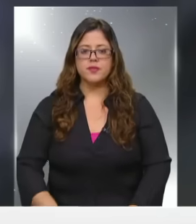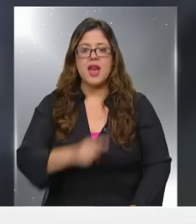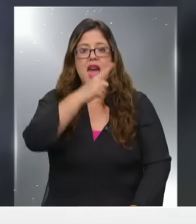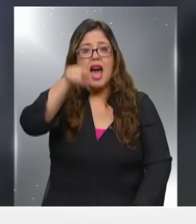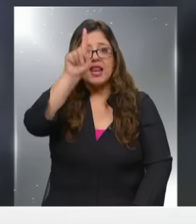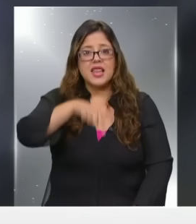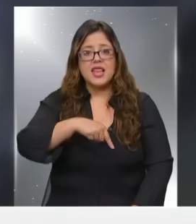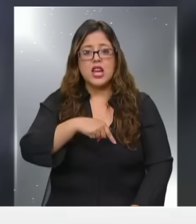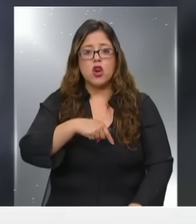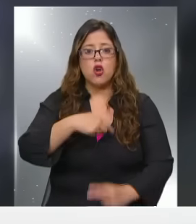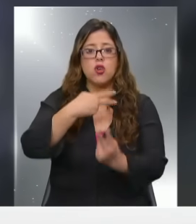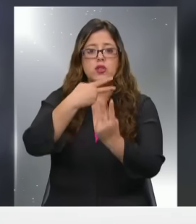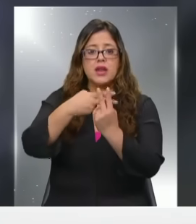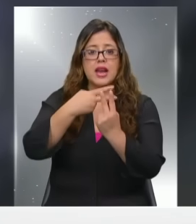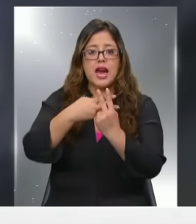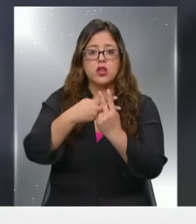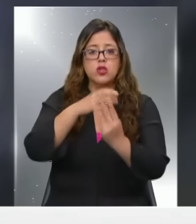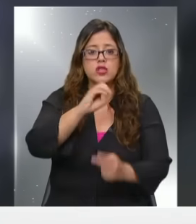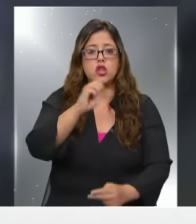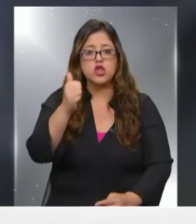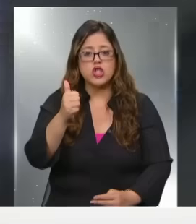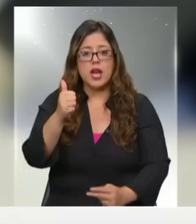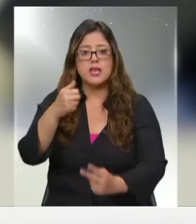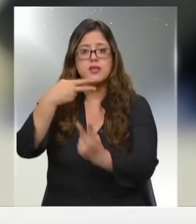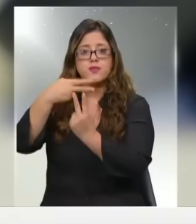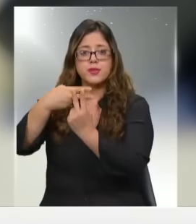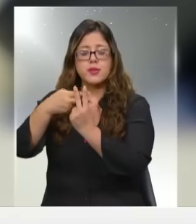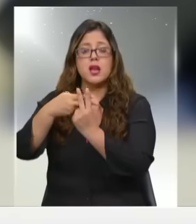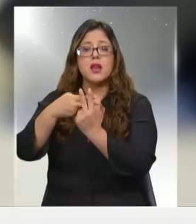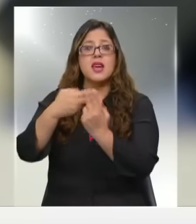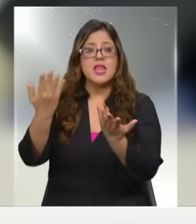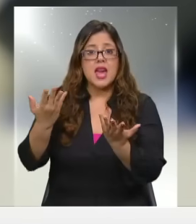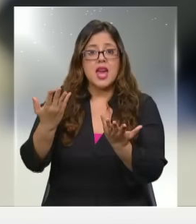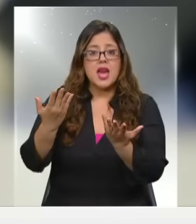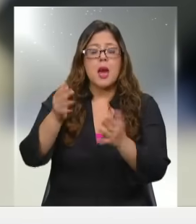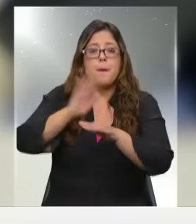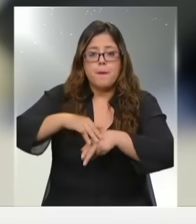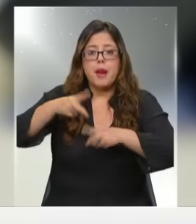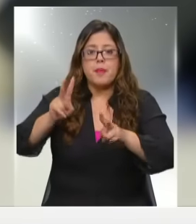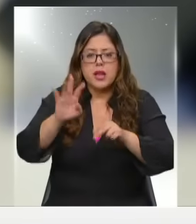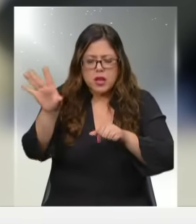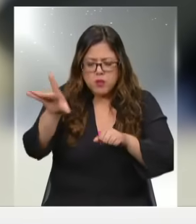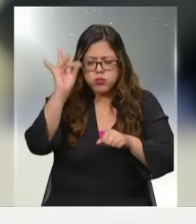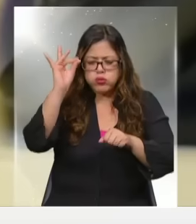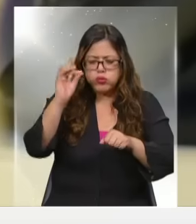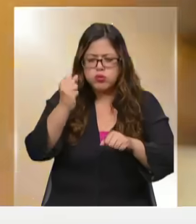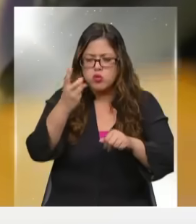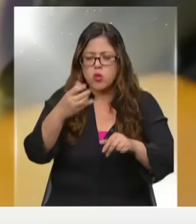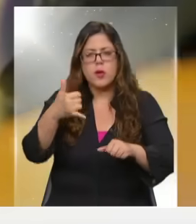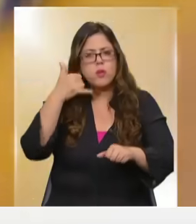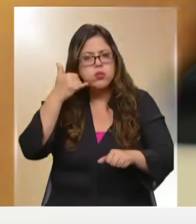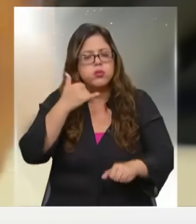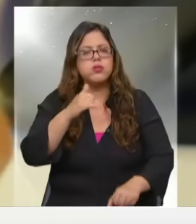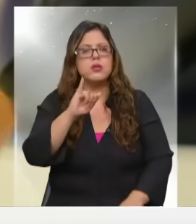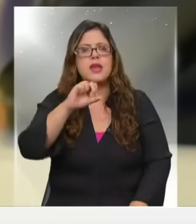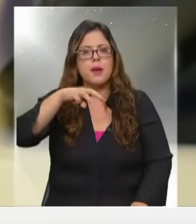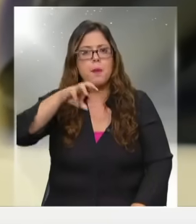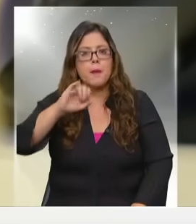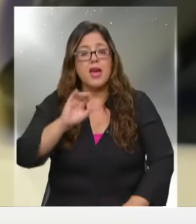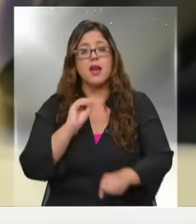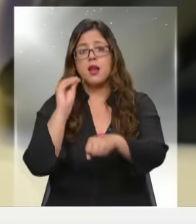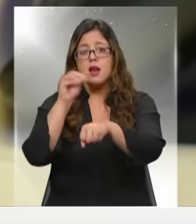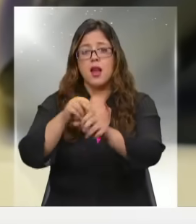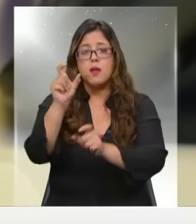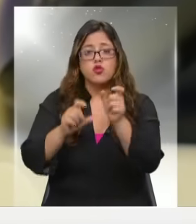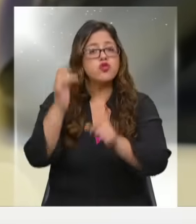Asterisco numeral 06 numeral es el código que permite llegar a los códigos IMEI del celular. La recomendación de los